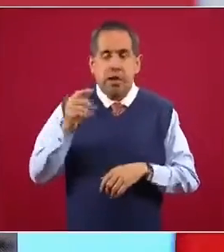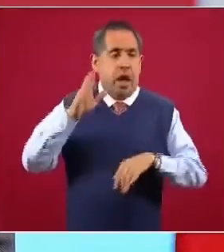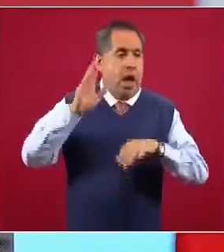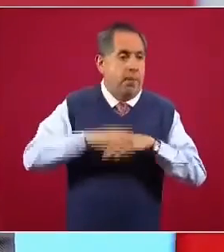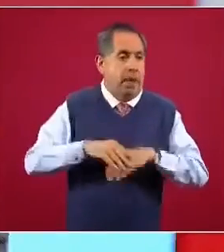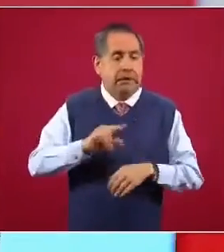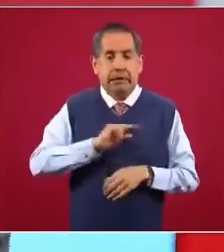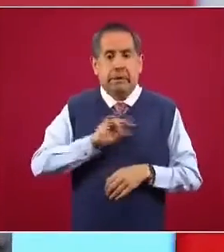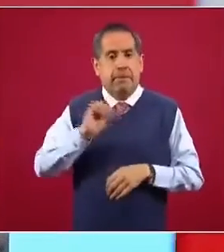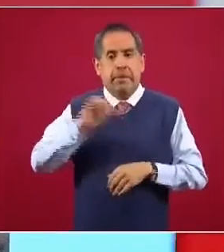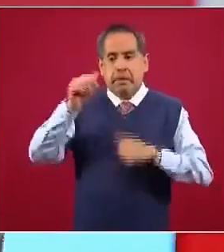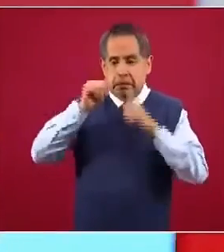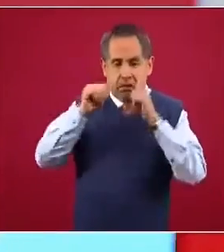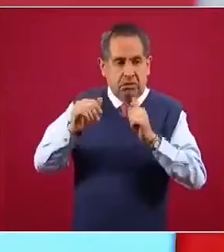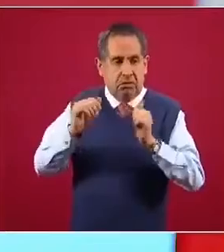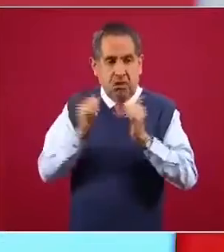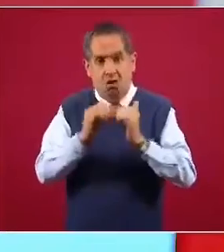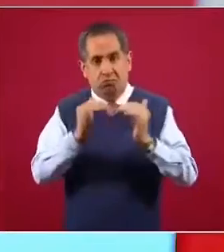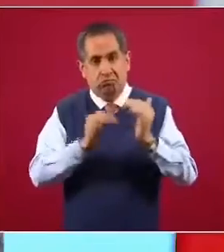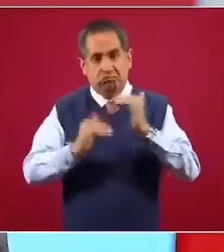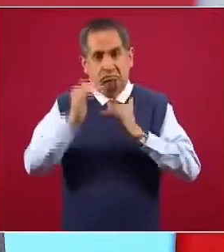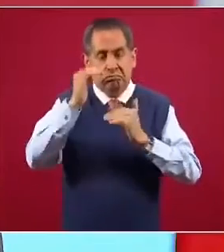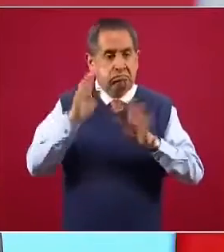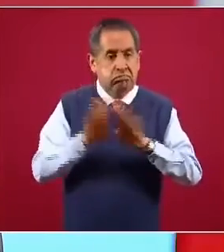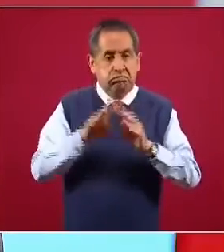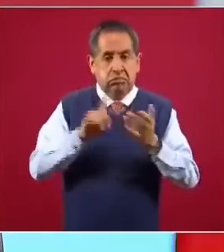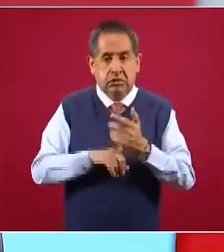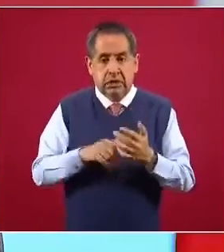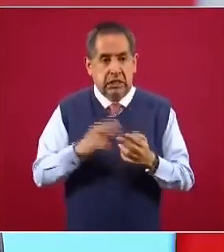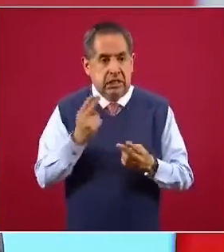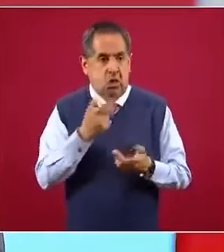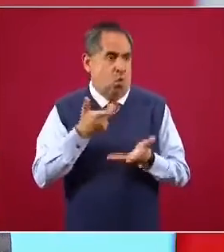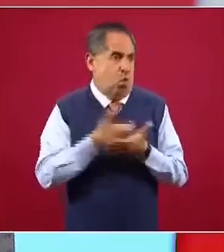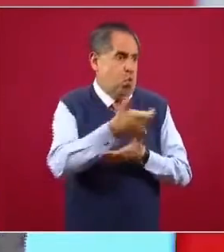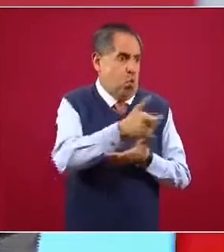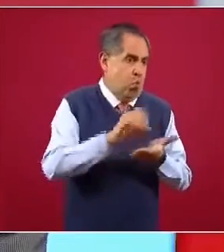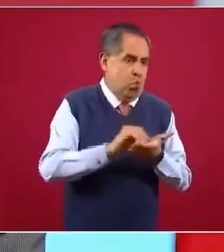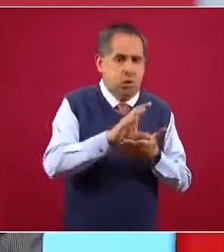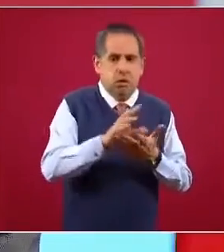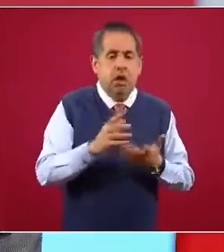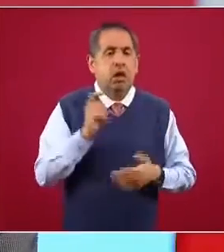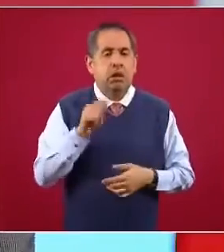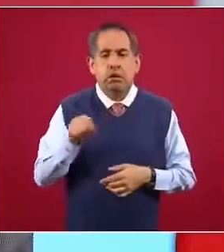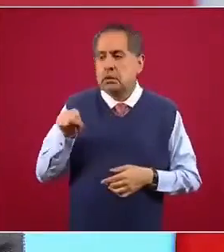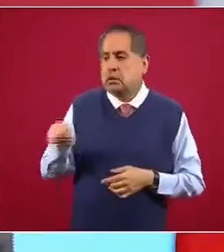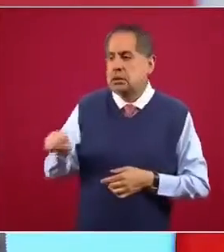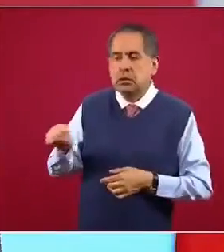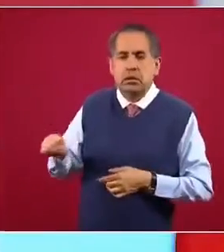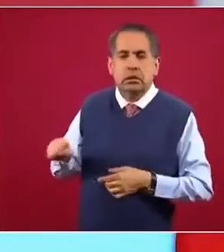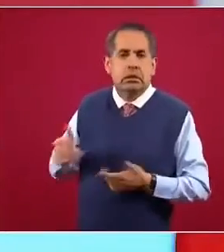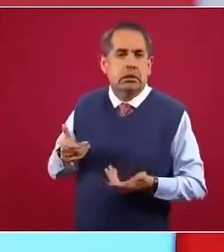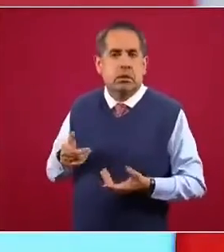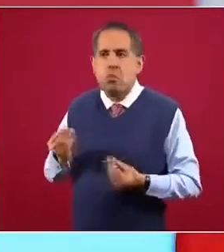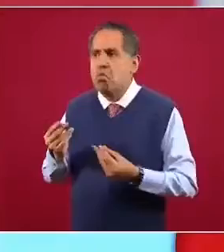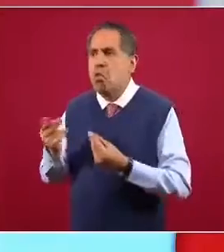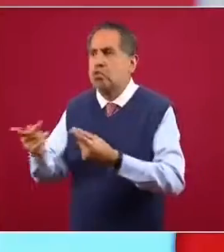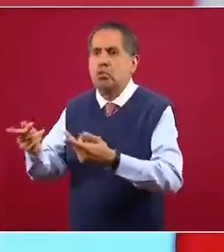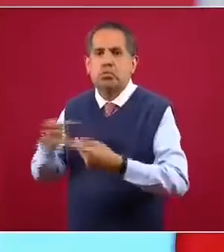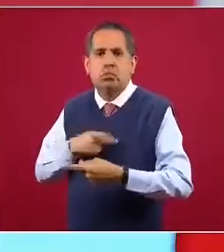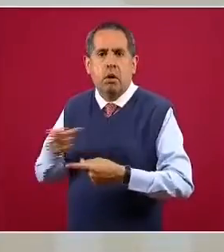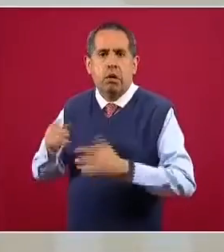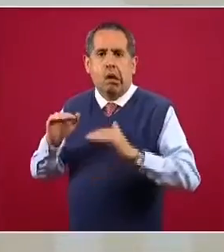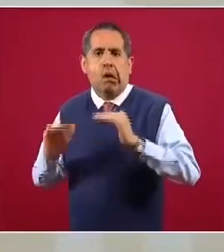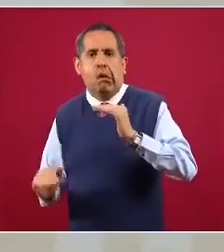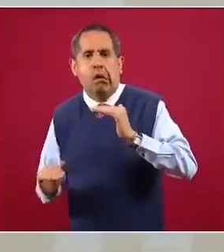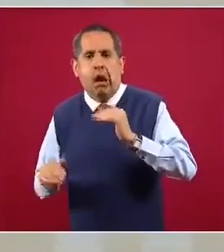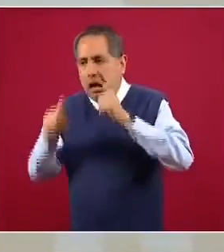servicios especializados con alta necesidad financiera, y se le olvidó que es un país de enormes desigualdades